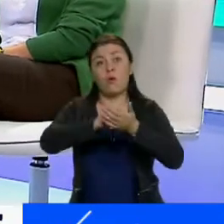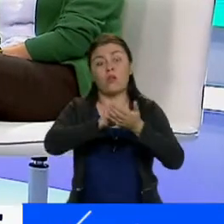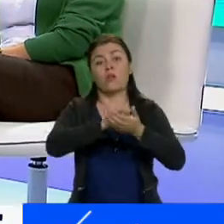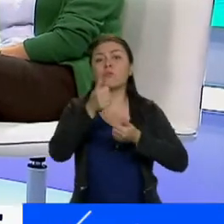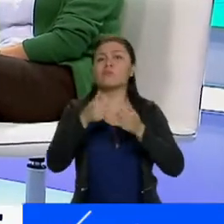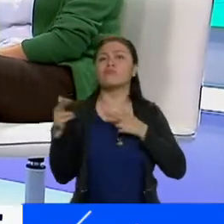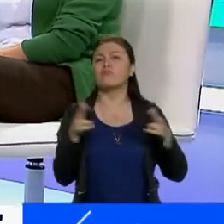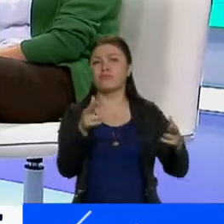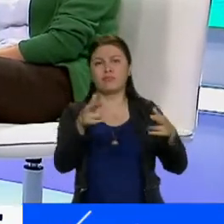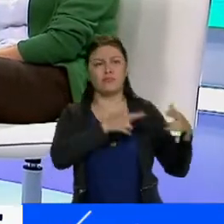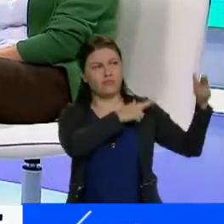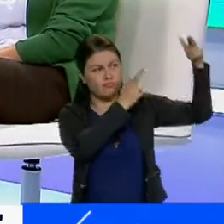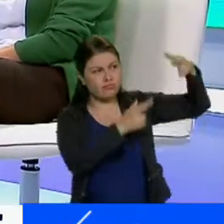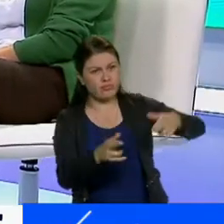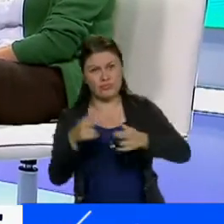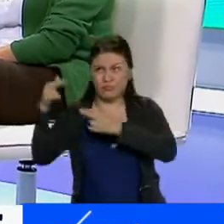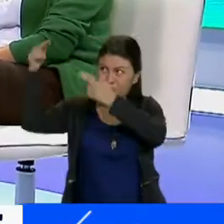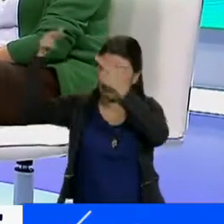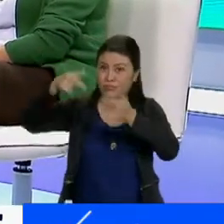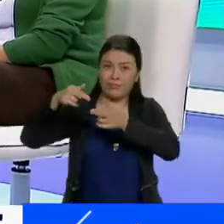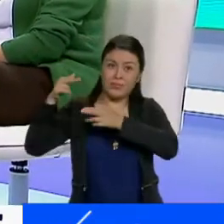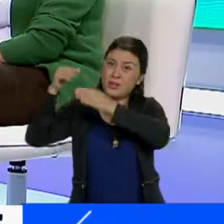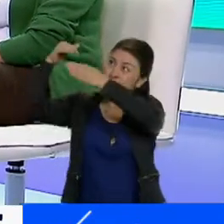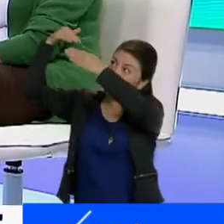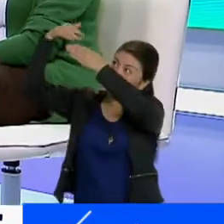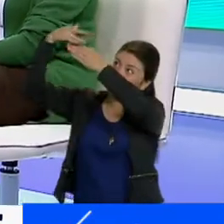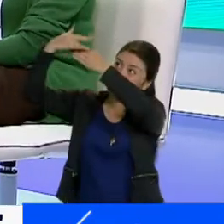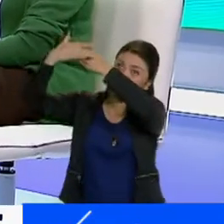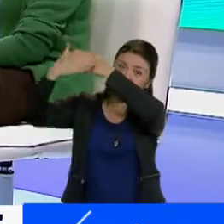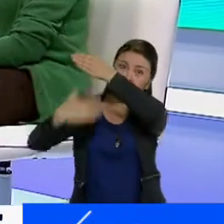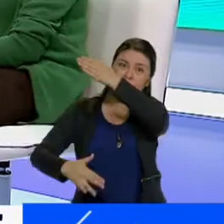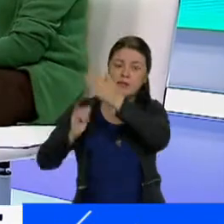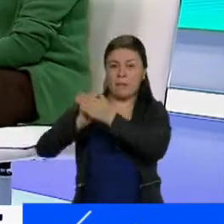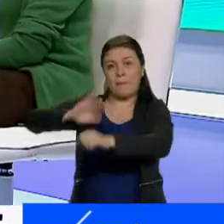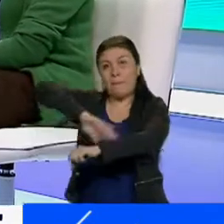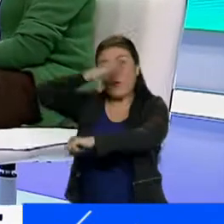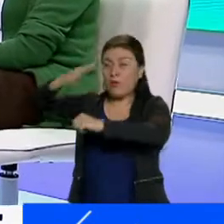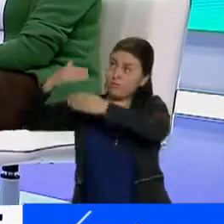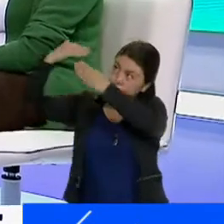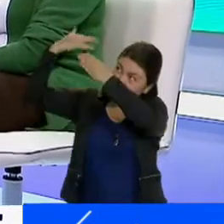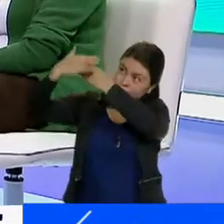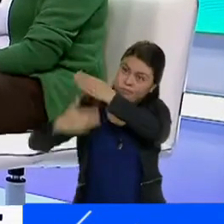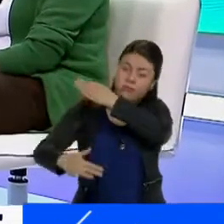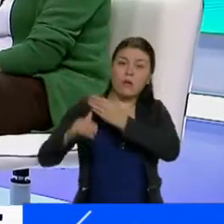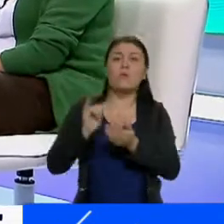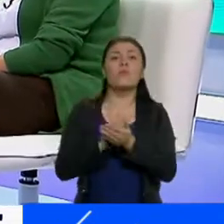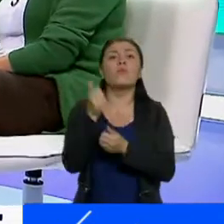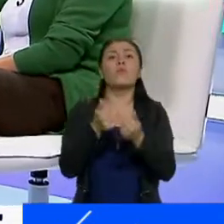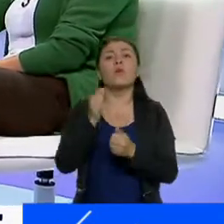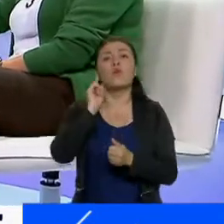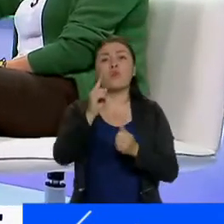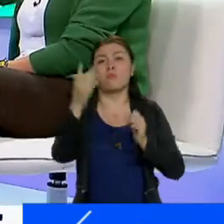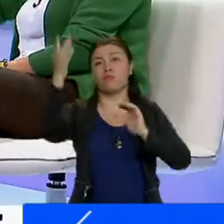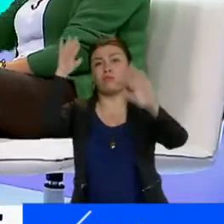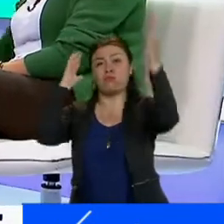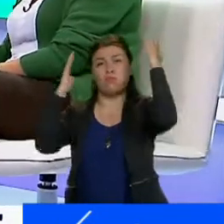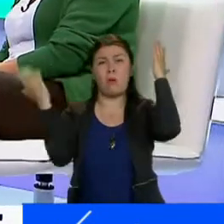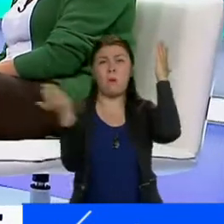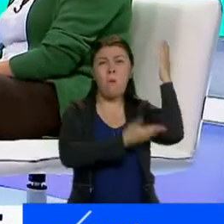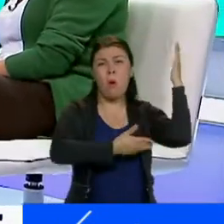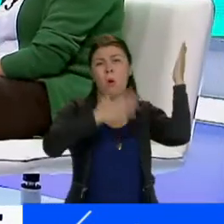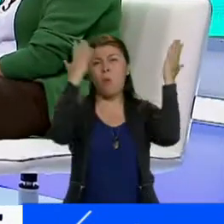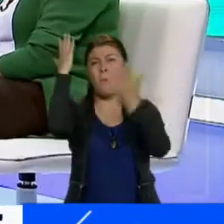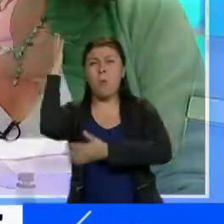los ríos que rodean y de las quebradas que rodean Mocoa, que han tenido procesos, por ejemplo, de deforestación, que llevan años,